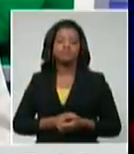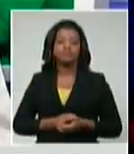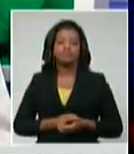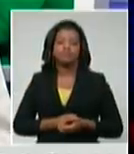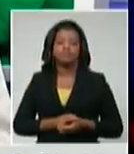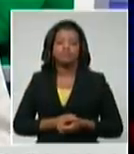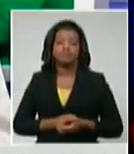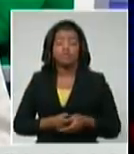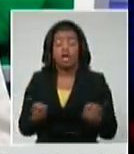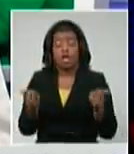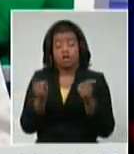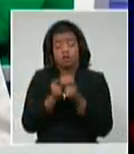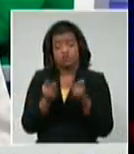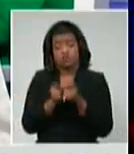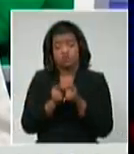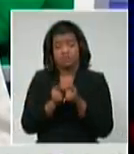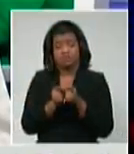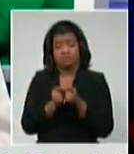Cuba con